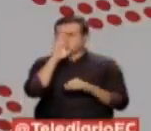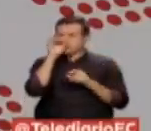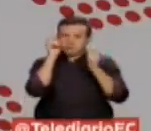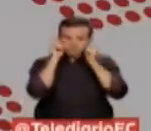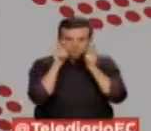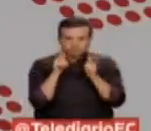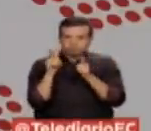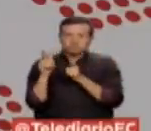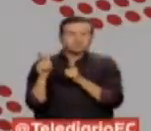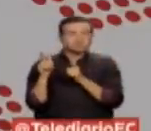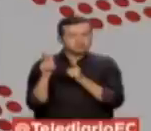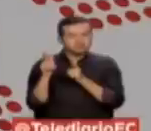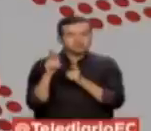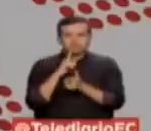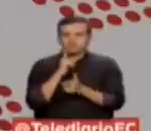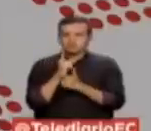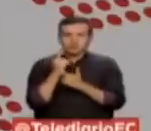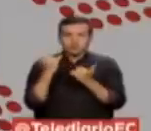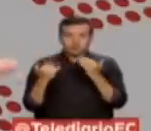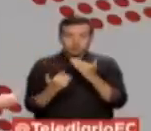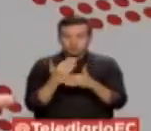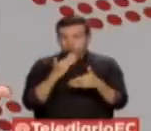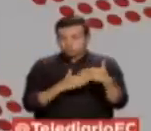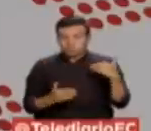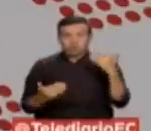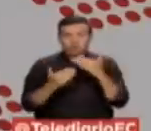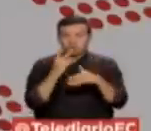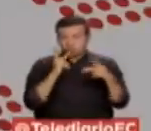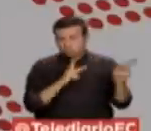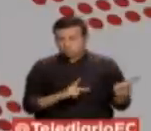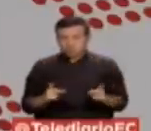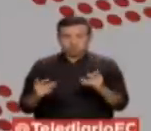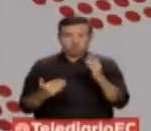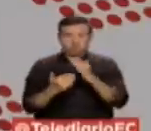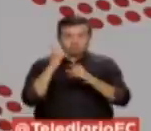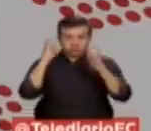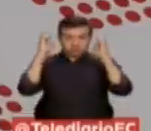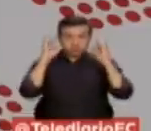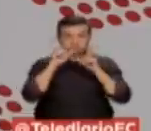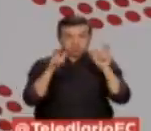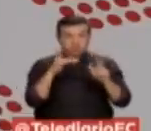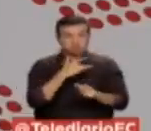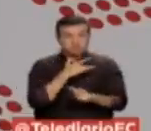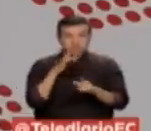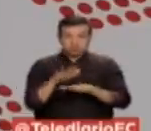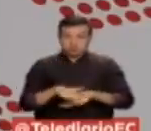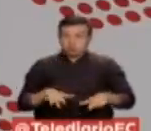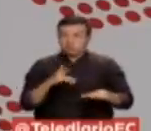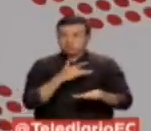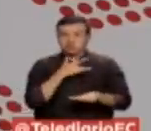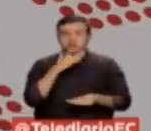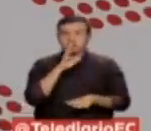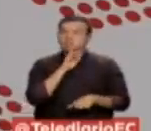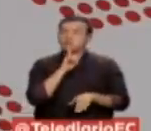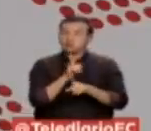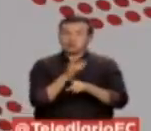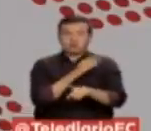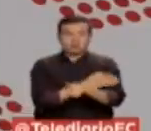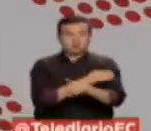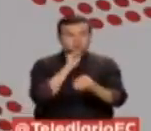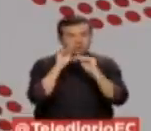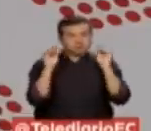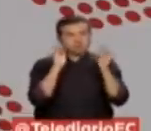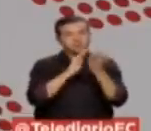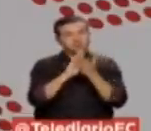todos pero creemos que este nuevo plan esta nueva estrategia que los ciudadanos la van a sentir en la calle es más me adelanto a